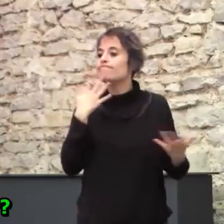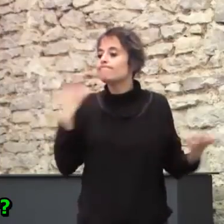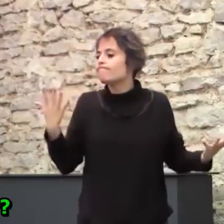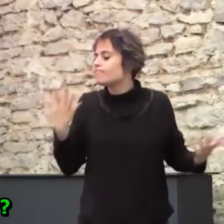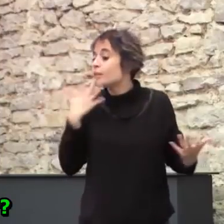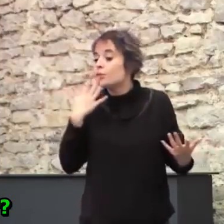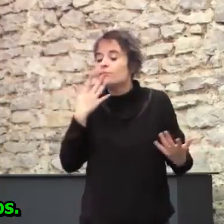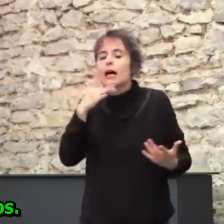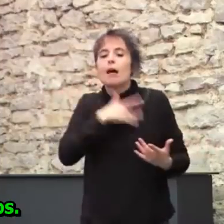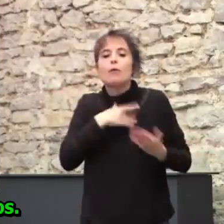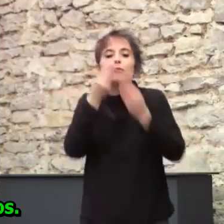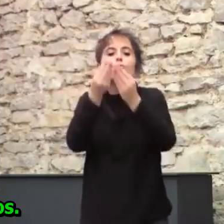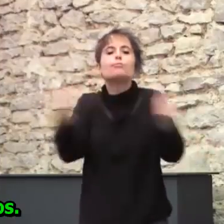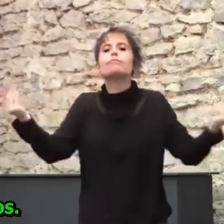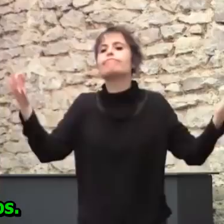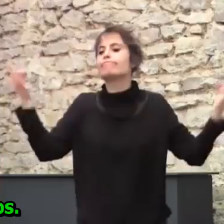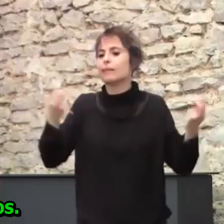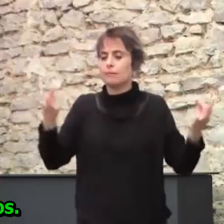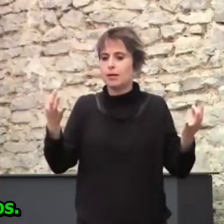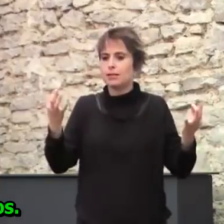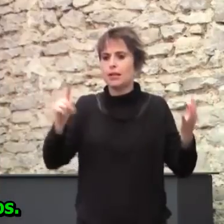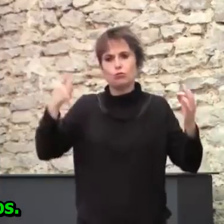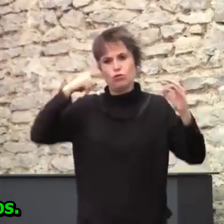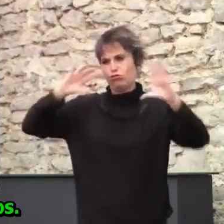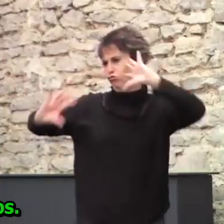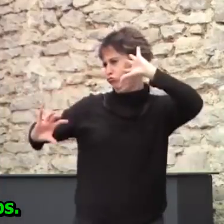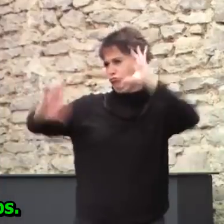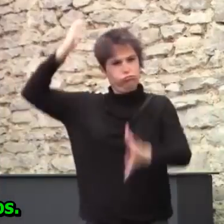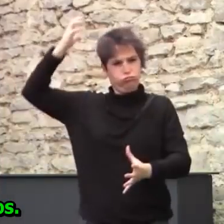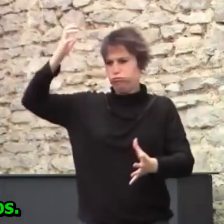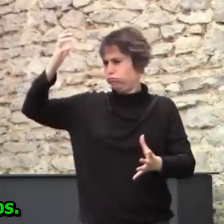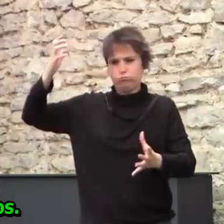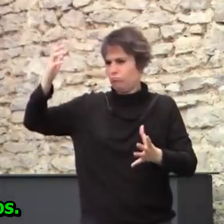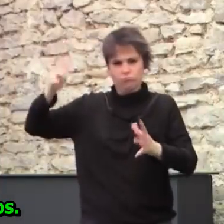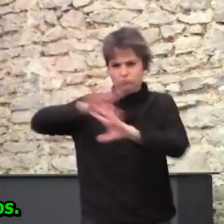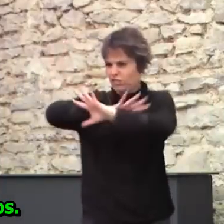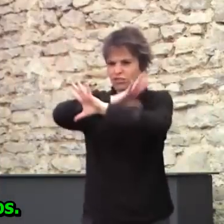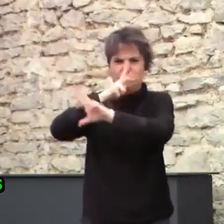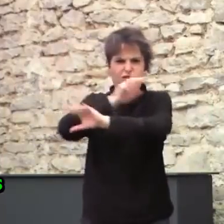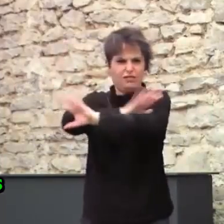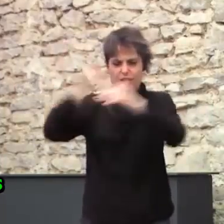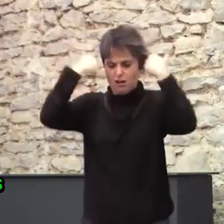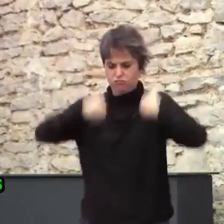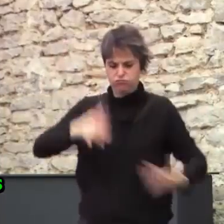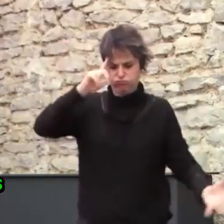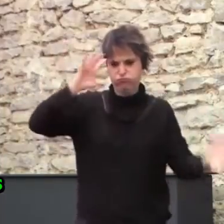¿Qué ocurre cuando acaba el amor? Pues que entonces nos volvemos monstruos sanguinarios y horrorosos, ¿no?